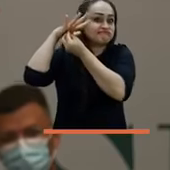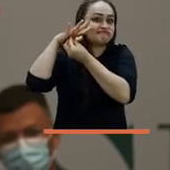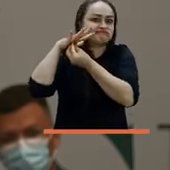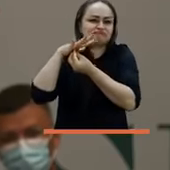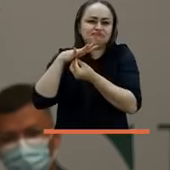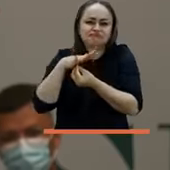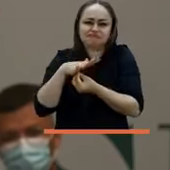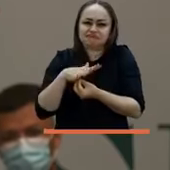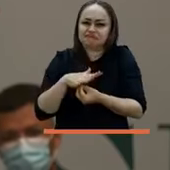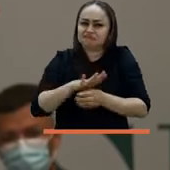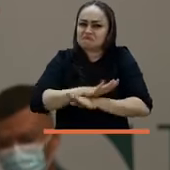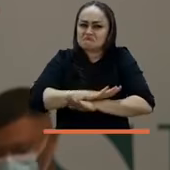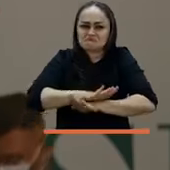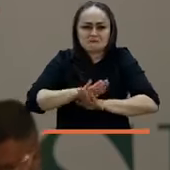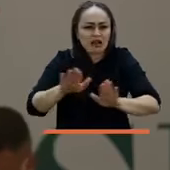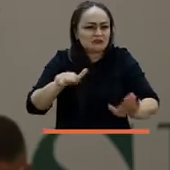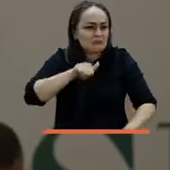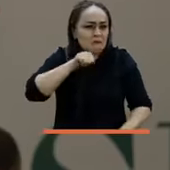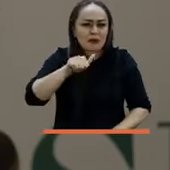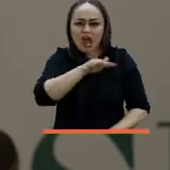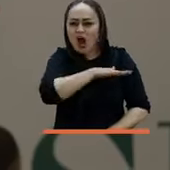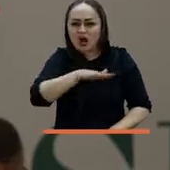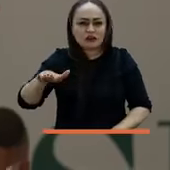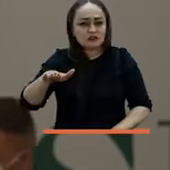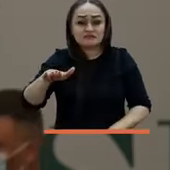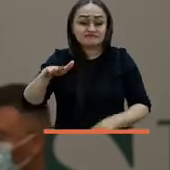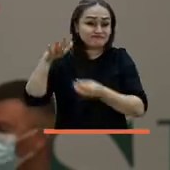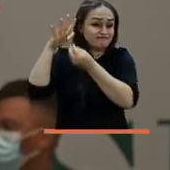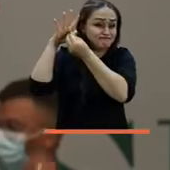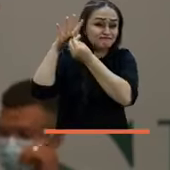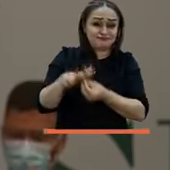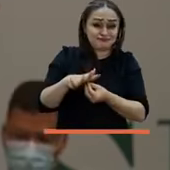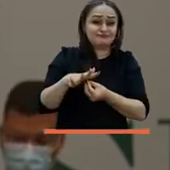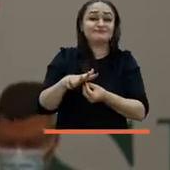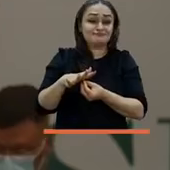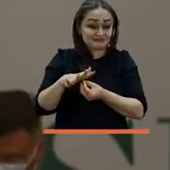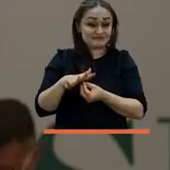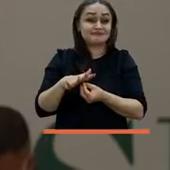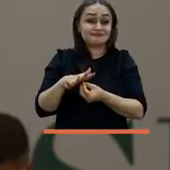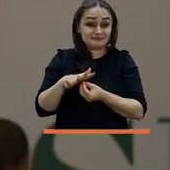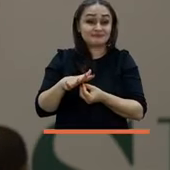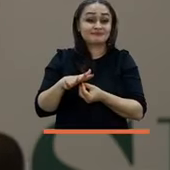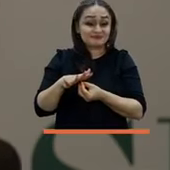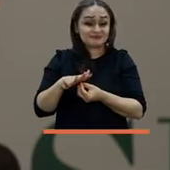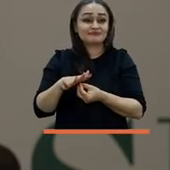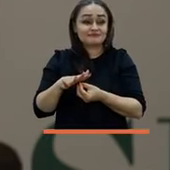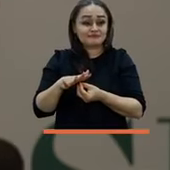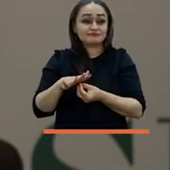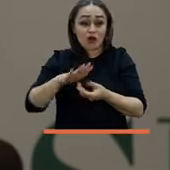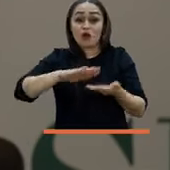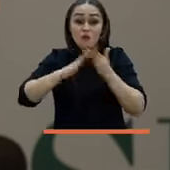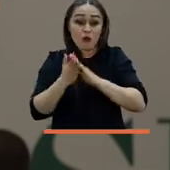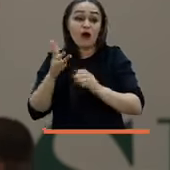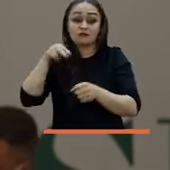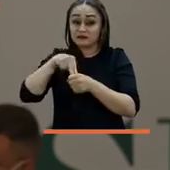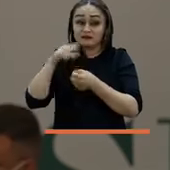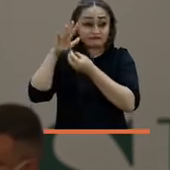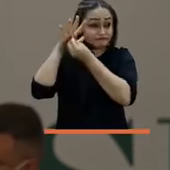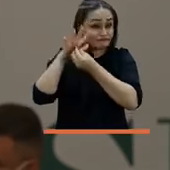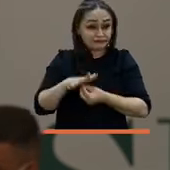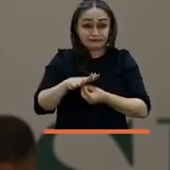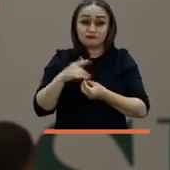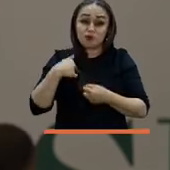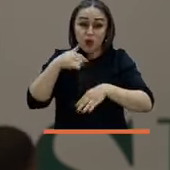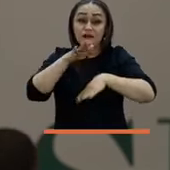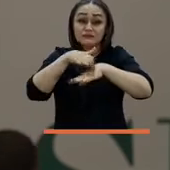es más severo la discriminación puede ser los invito que